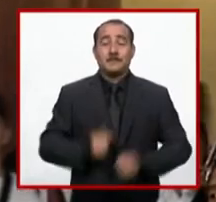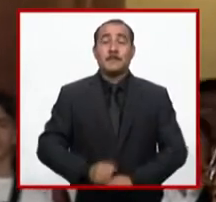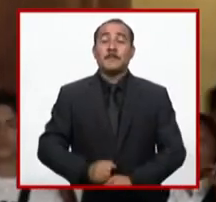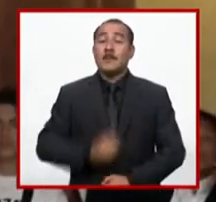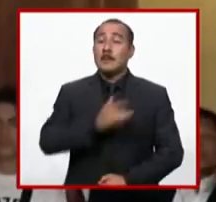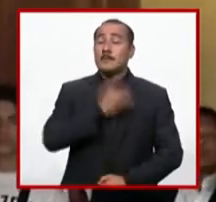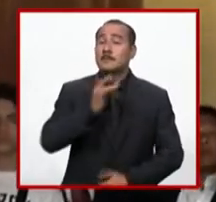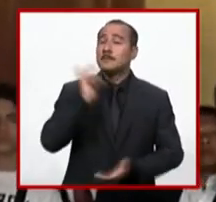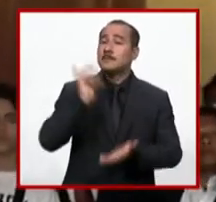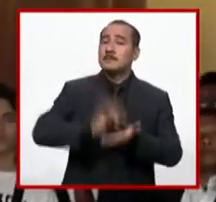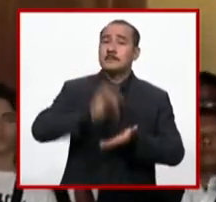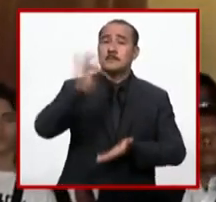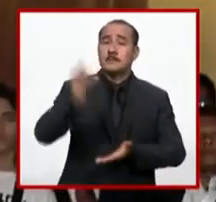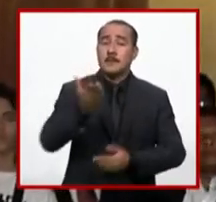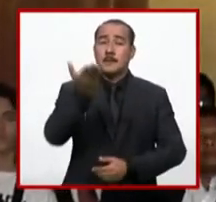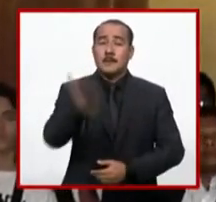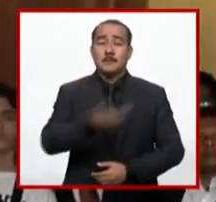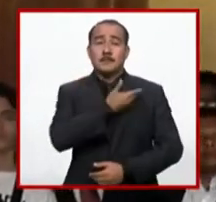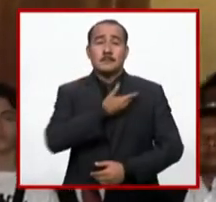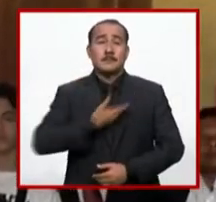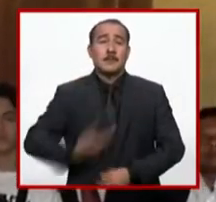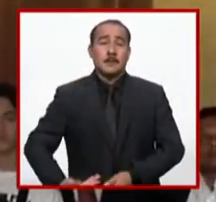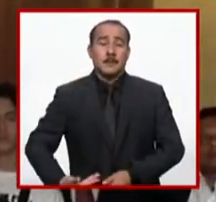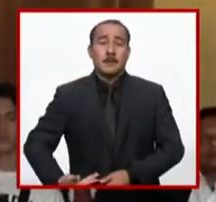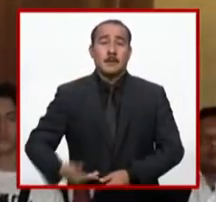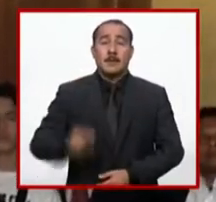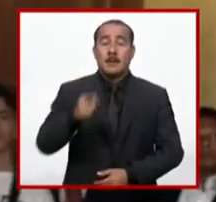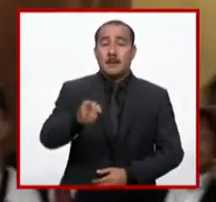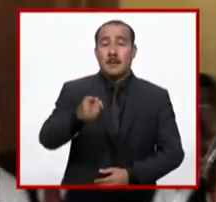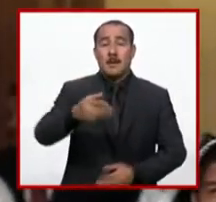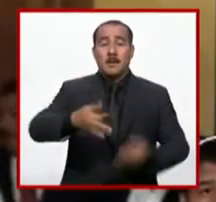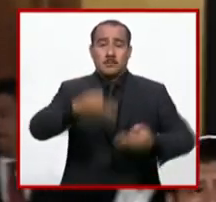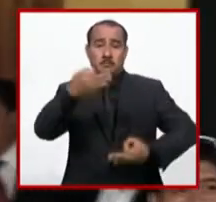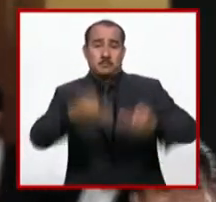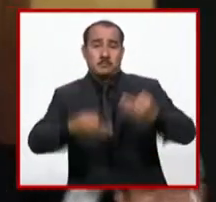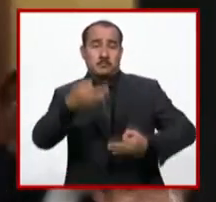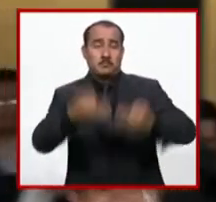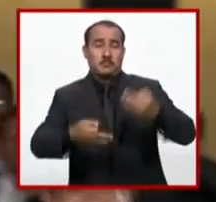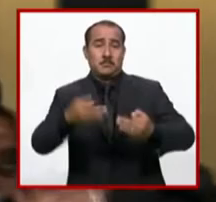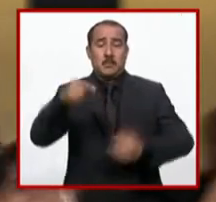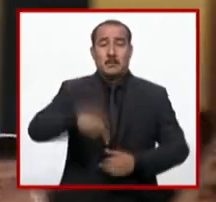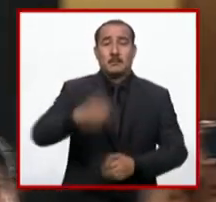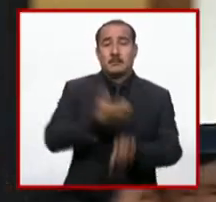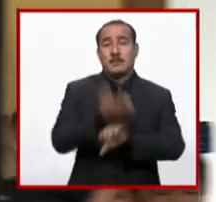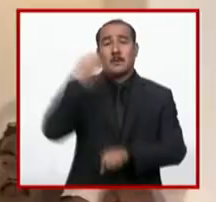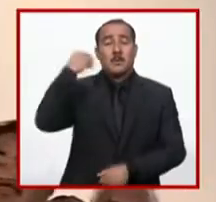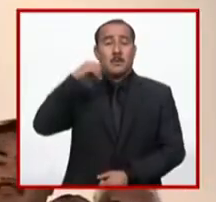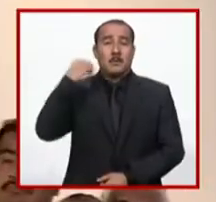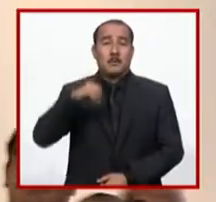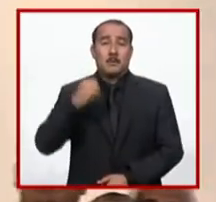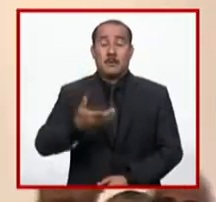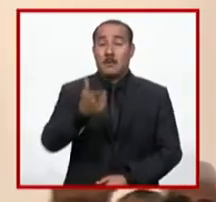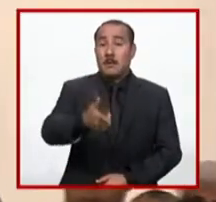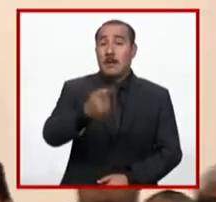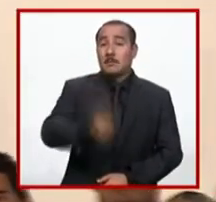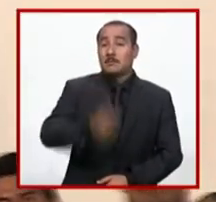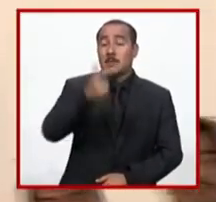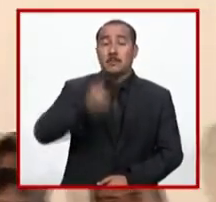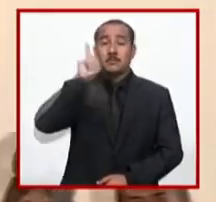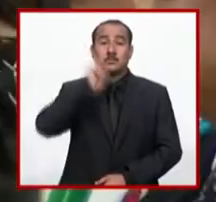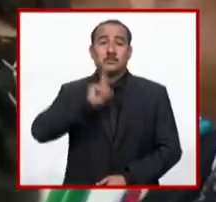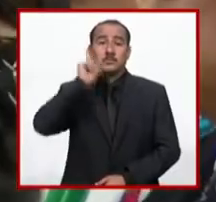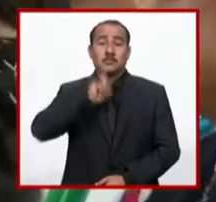Agradezco la presencia de la presidenta del Poder Judicial de Oaxaca, también la primera mujer en la